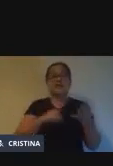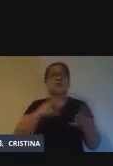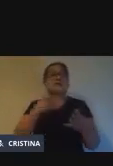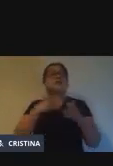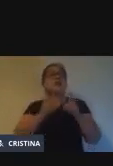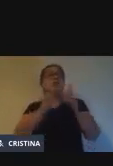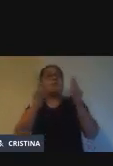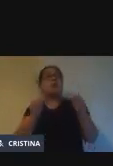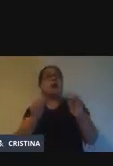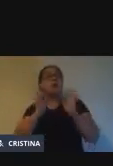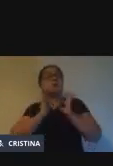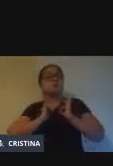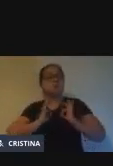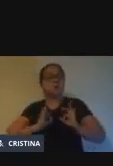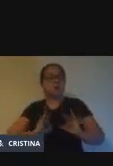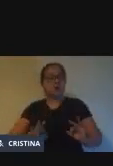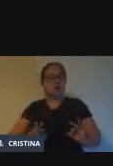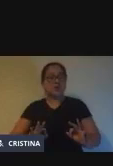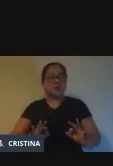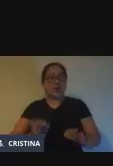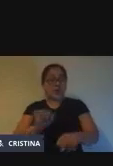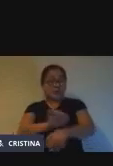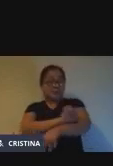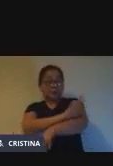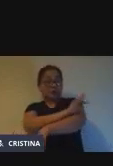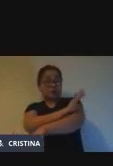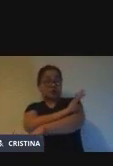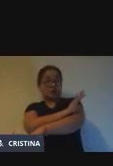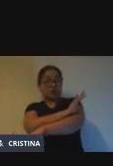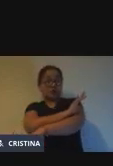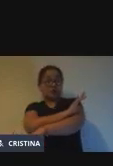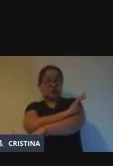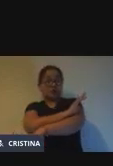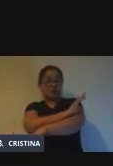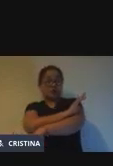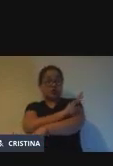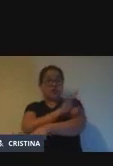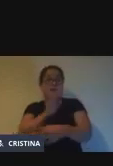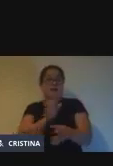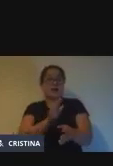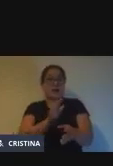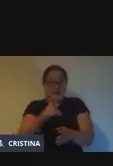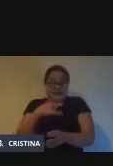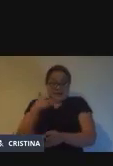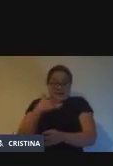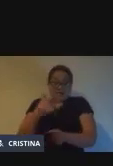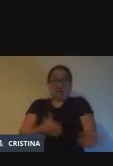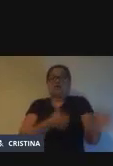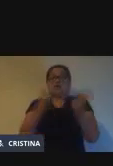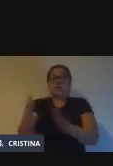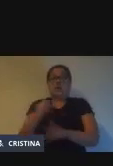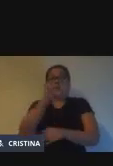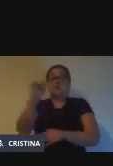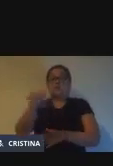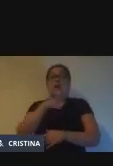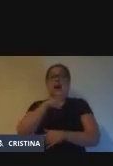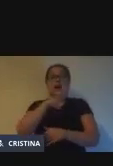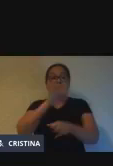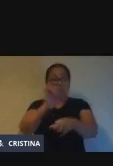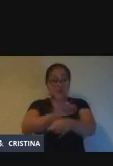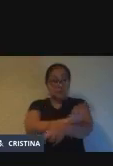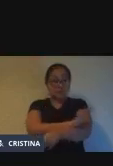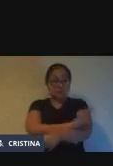paz, ¿no? La emoción es lo que se produce después de ese sentimiento, ¿no?